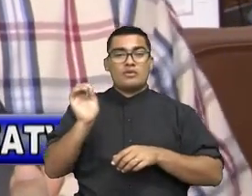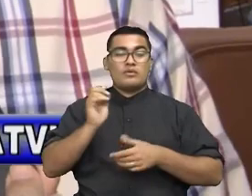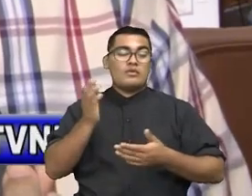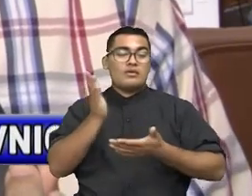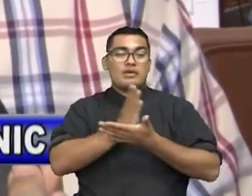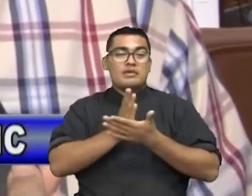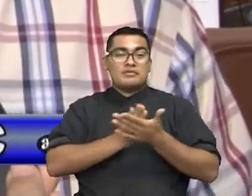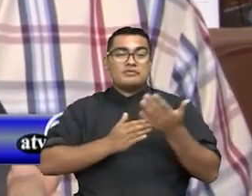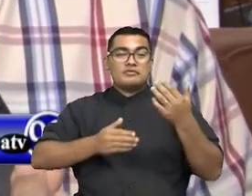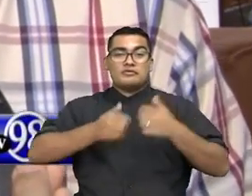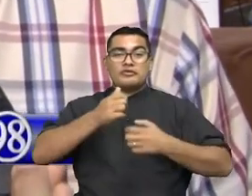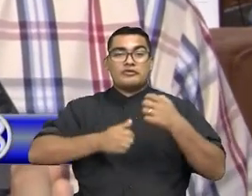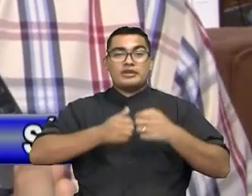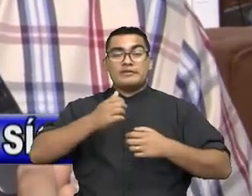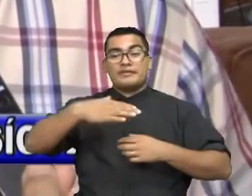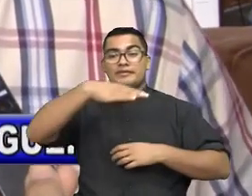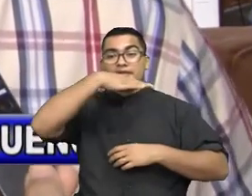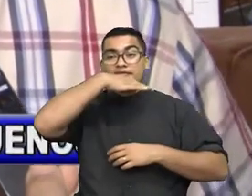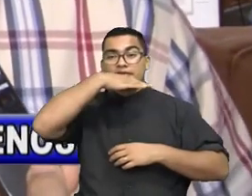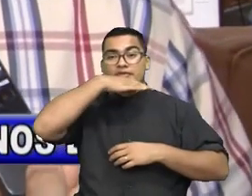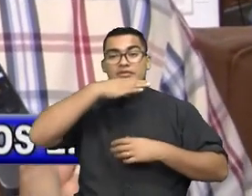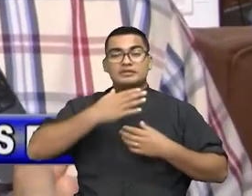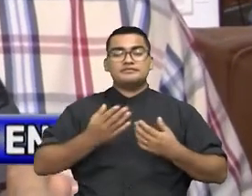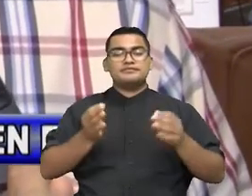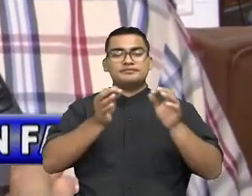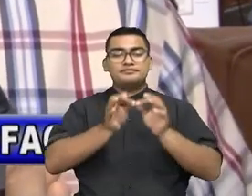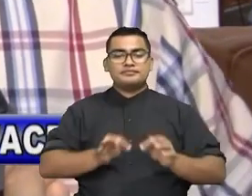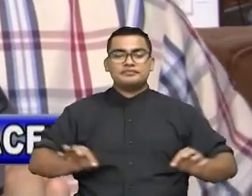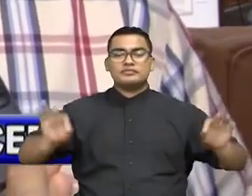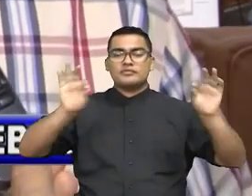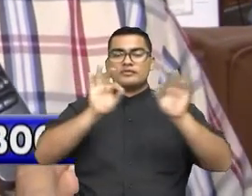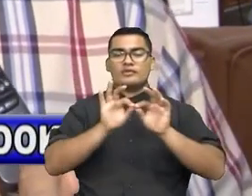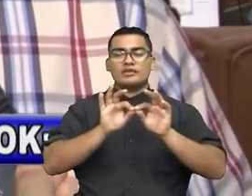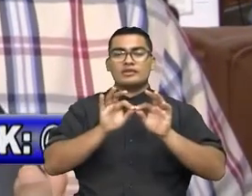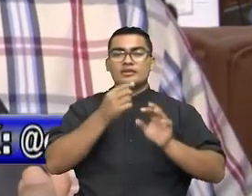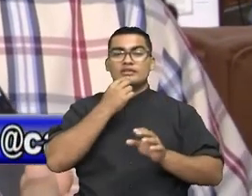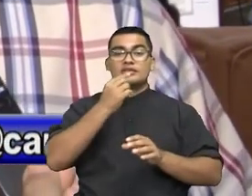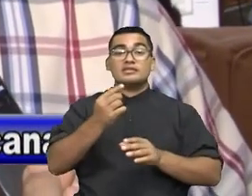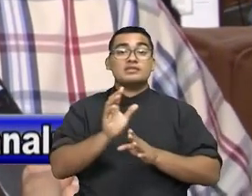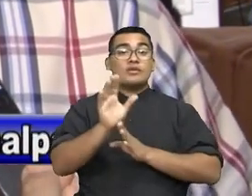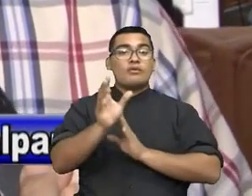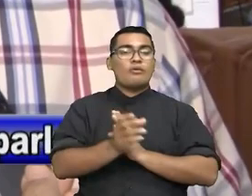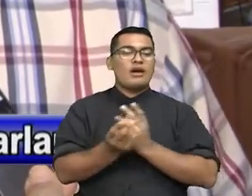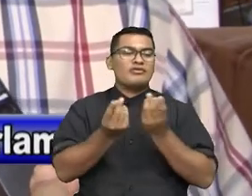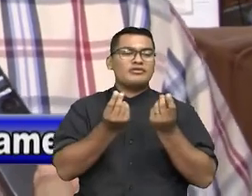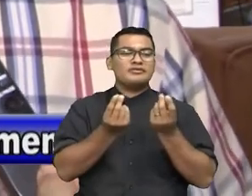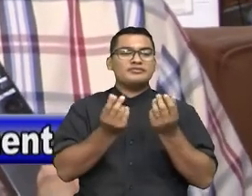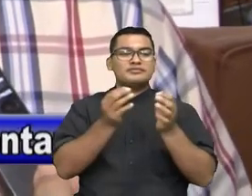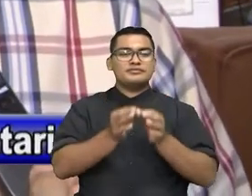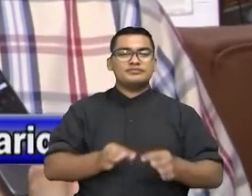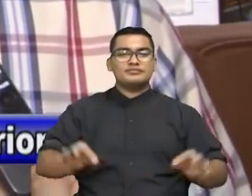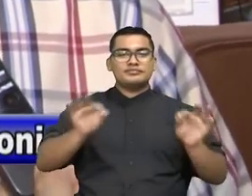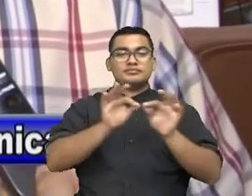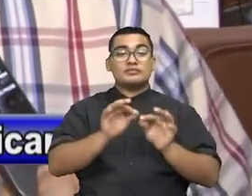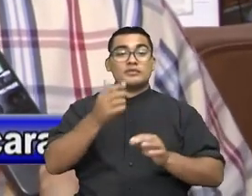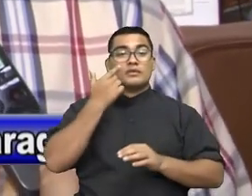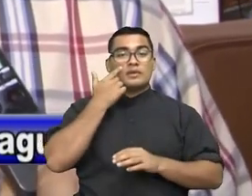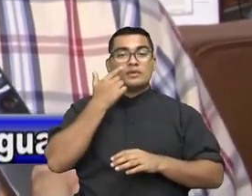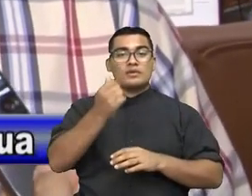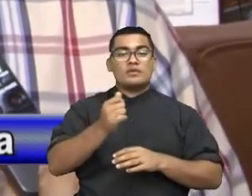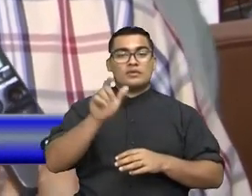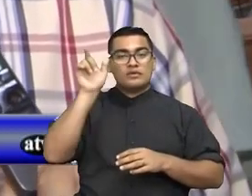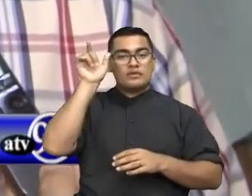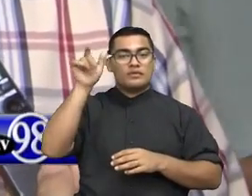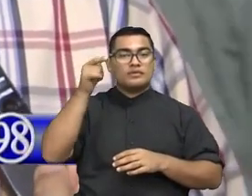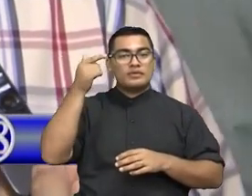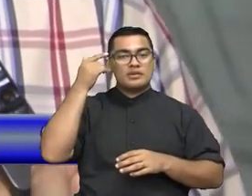problemas y dificultades que hayan tenido. Entonces creo que lo importante acá no es tanto la cantidad, sino el reconocimiento que hace el gobierno a ese